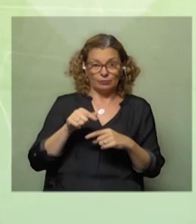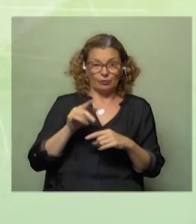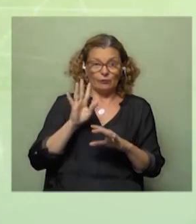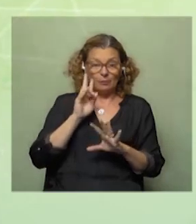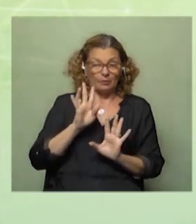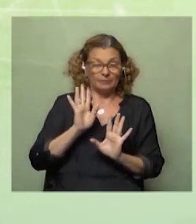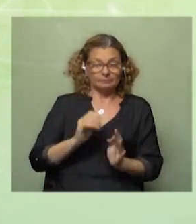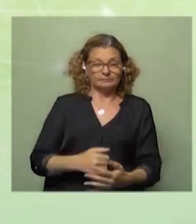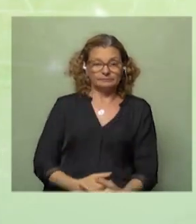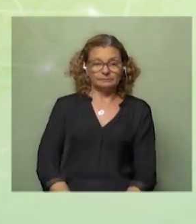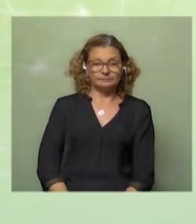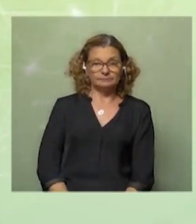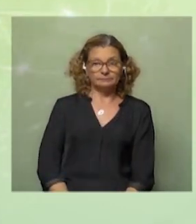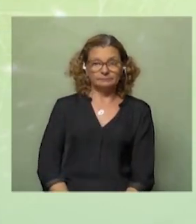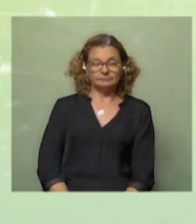momento